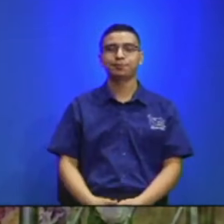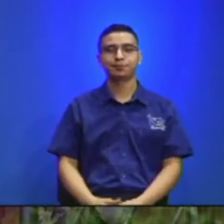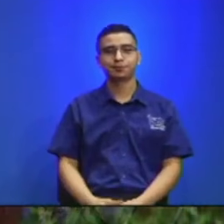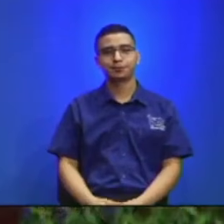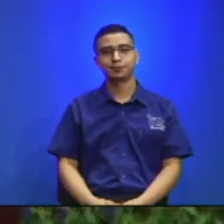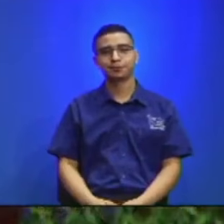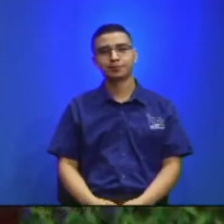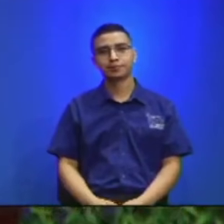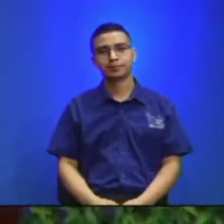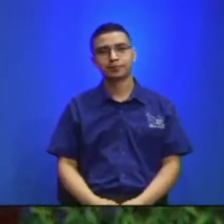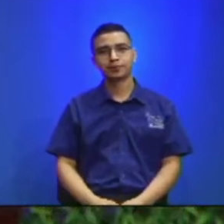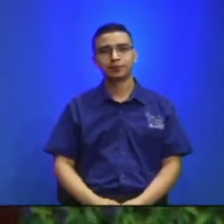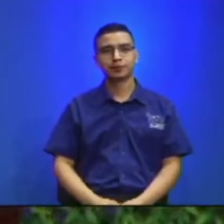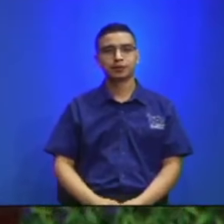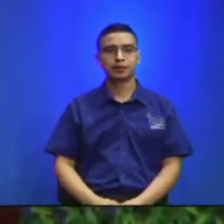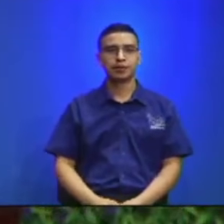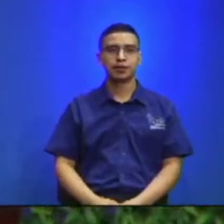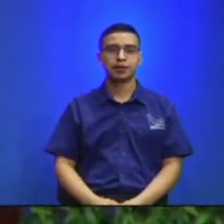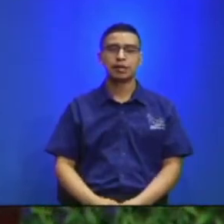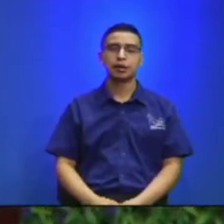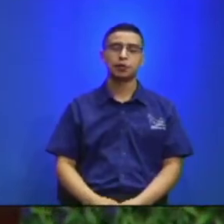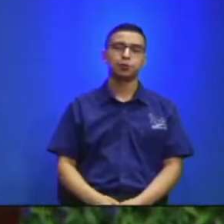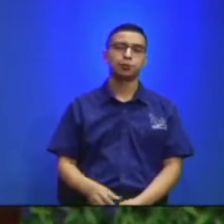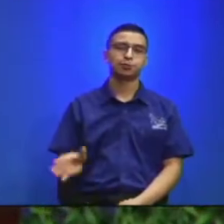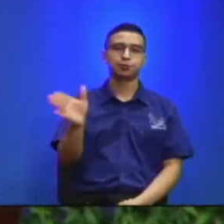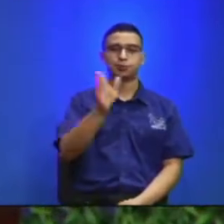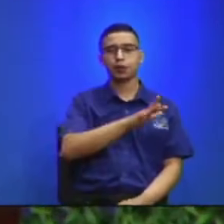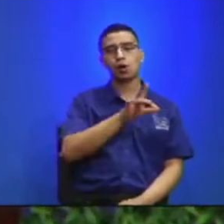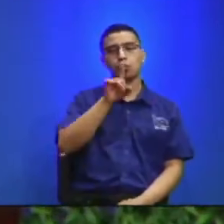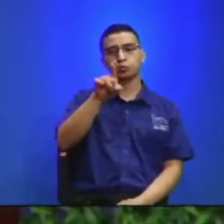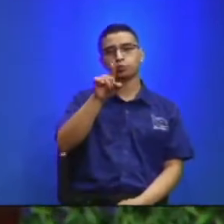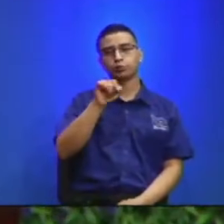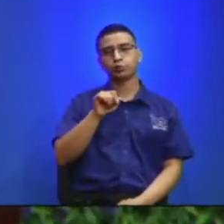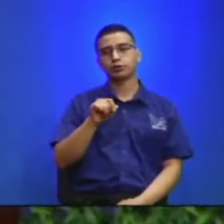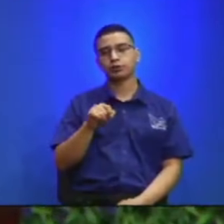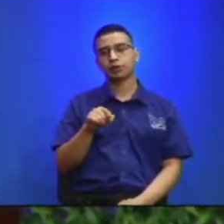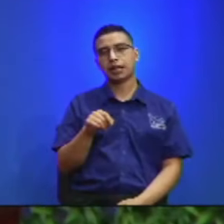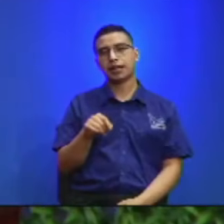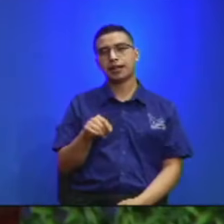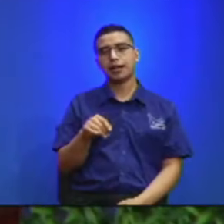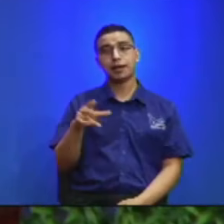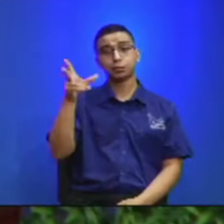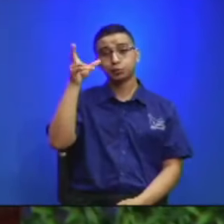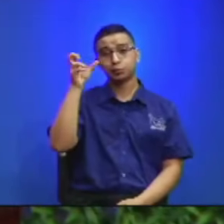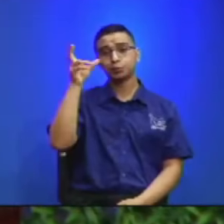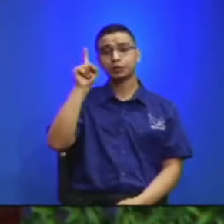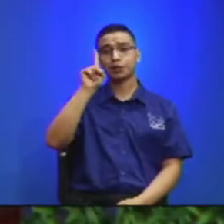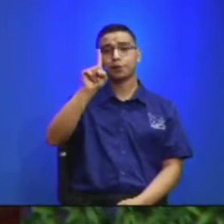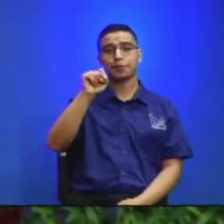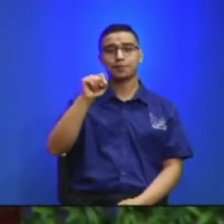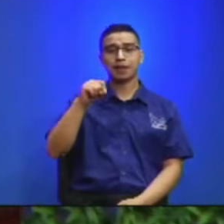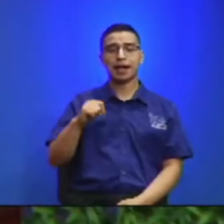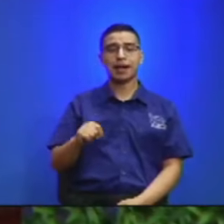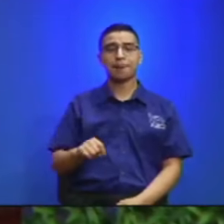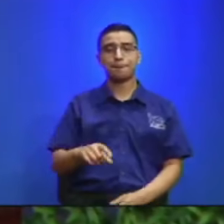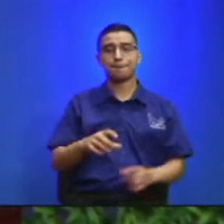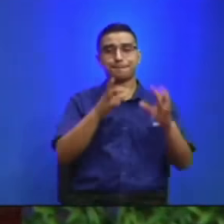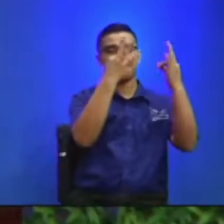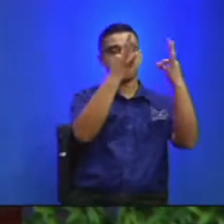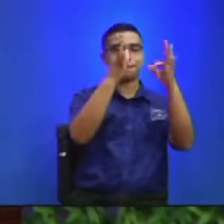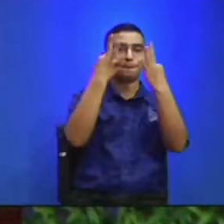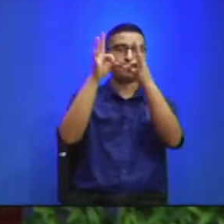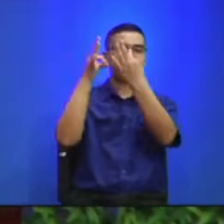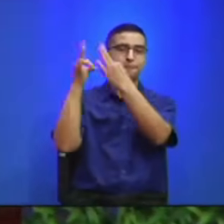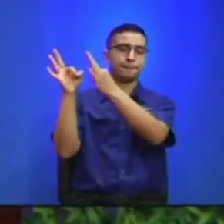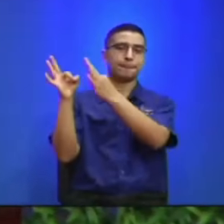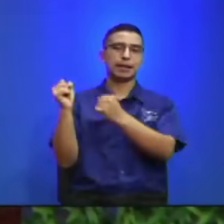y entonces te oí un mensaje que el señor en donde el señor le habló el señor lo bendijo lo ungió usted